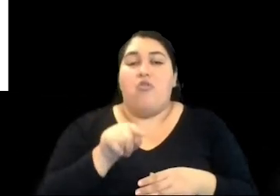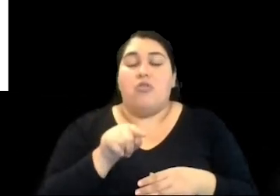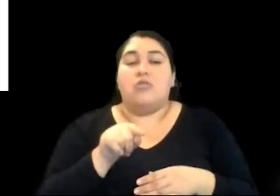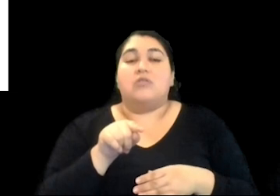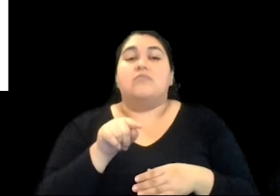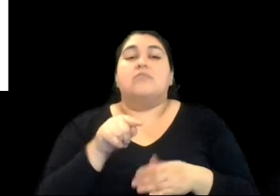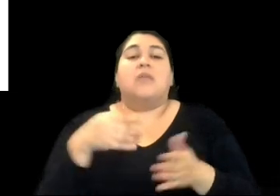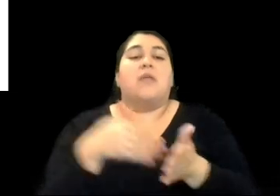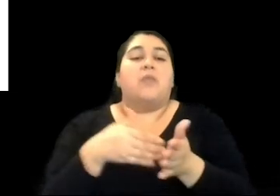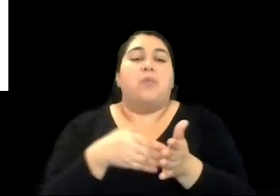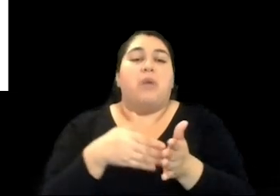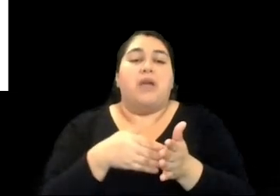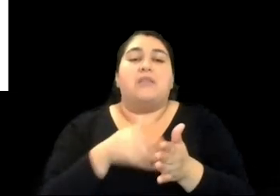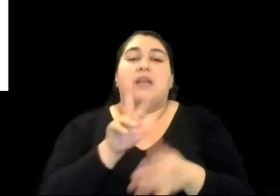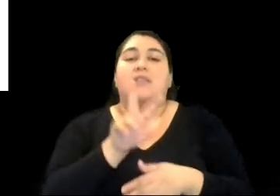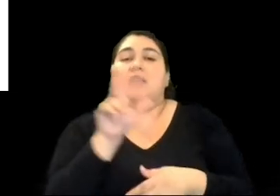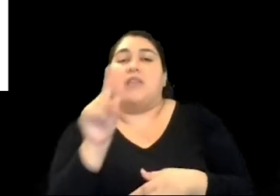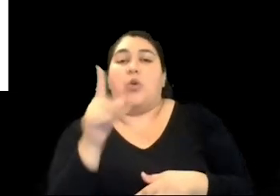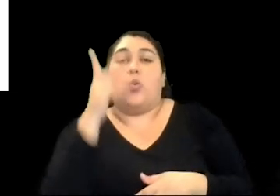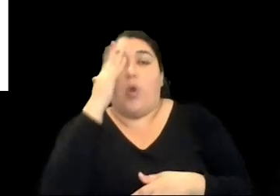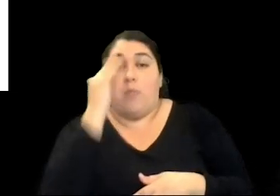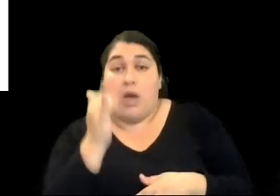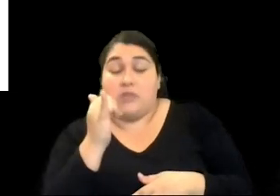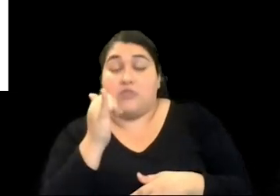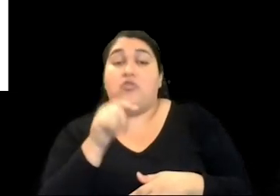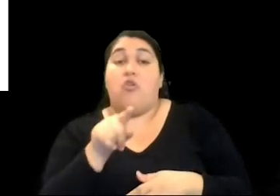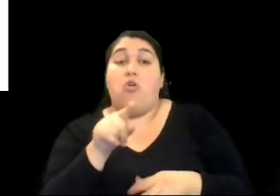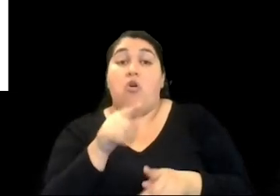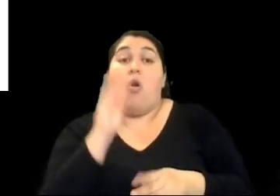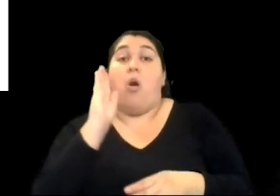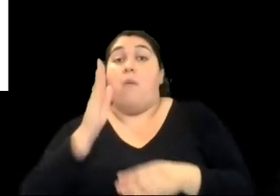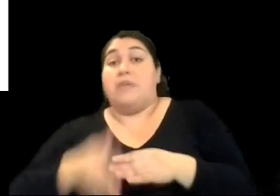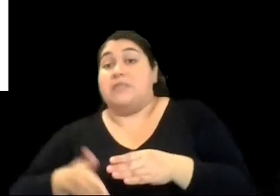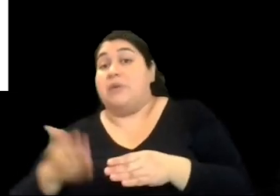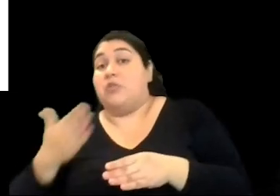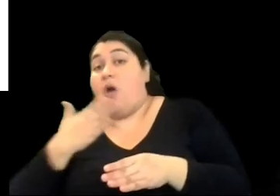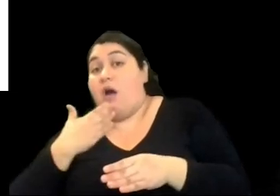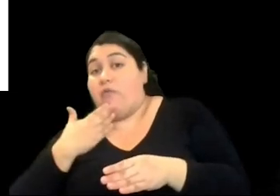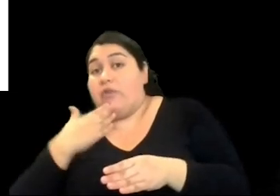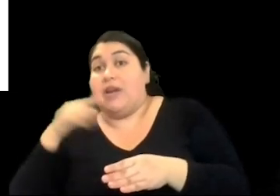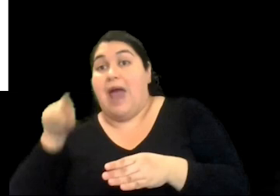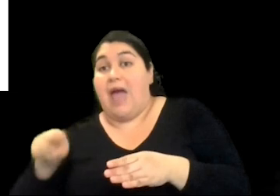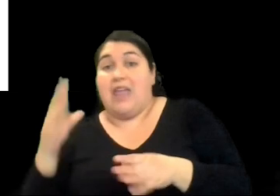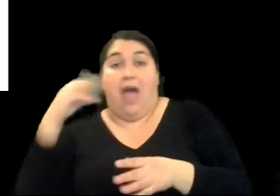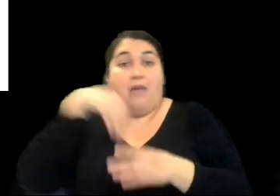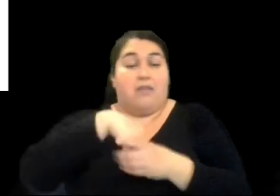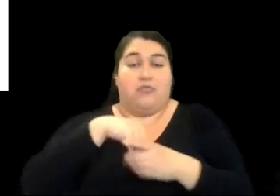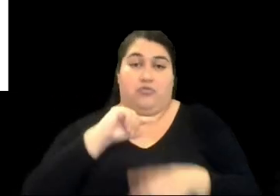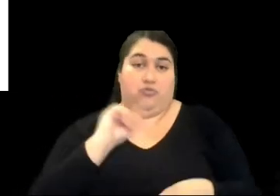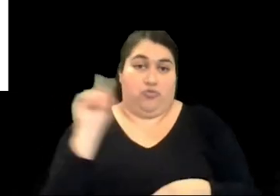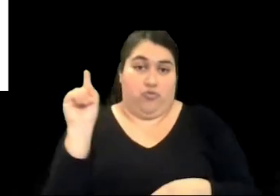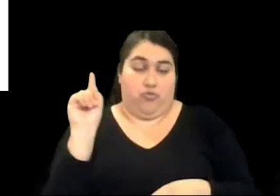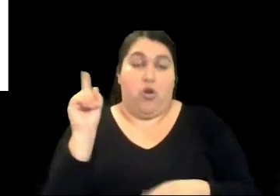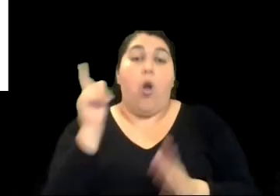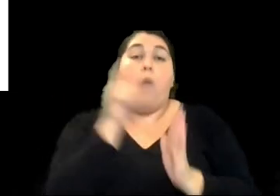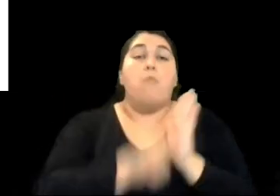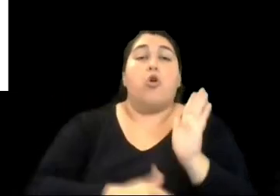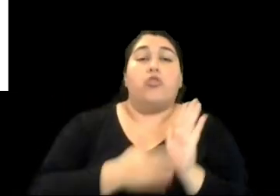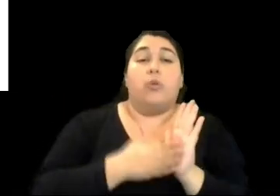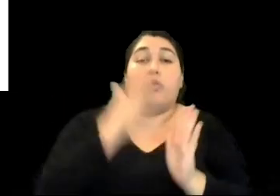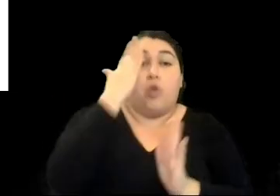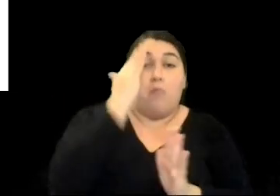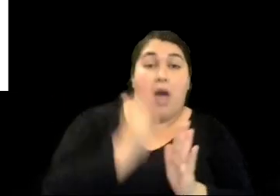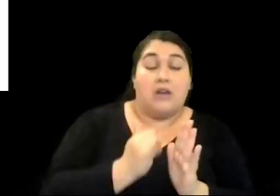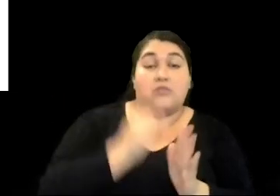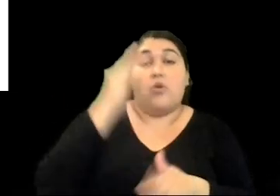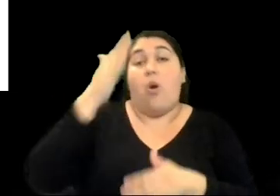se produce el 31 de marzo, vencen en abril, estarían fuera de la posibilidad de ser regularizadas. Un monotributo de marzo, que vence del 1